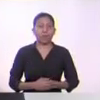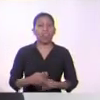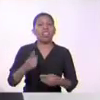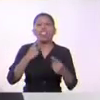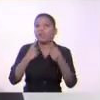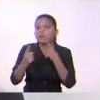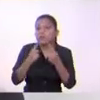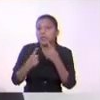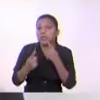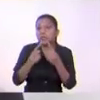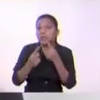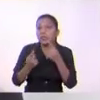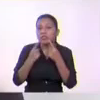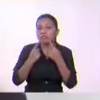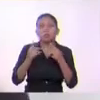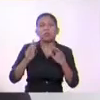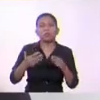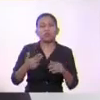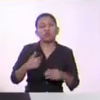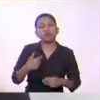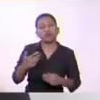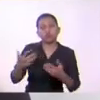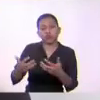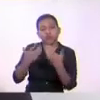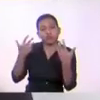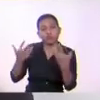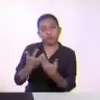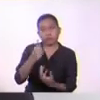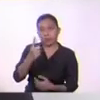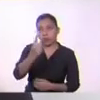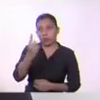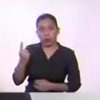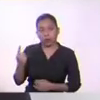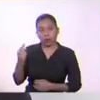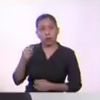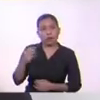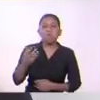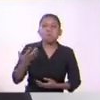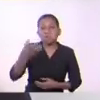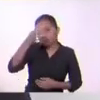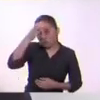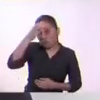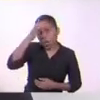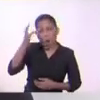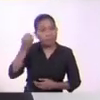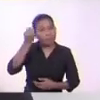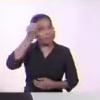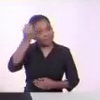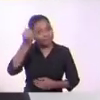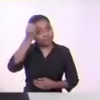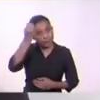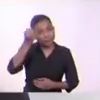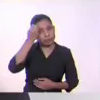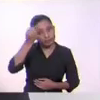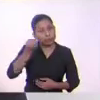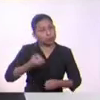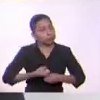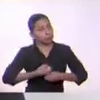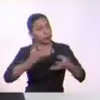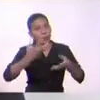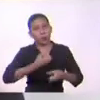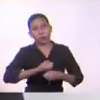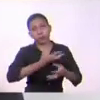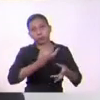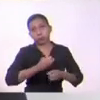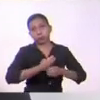entrevistas pretenden explorar los conocimientos u opiniones de la persona quien está brindando la